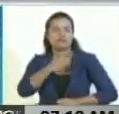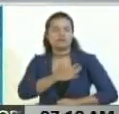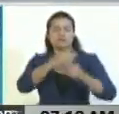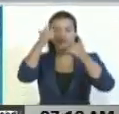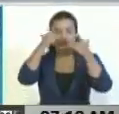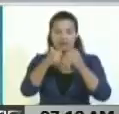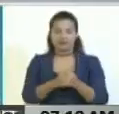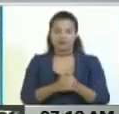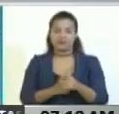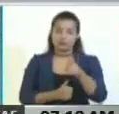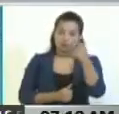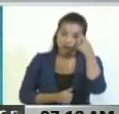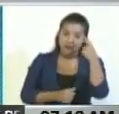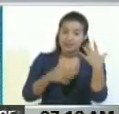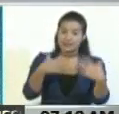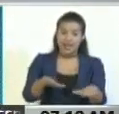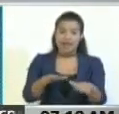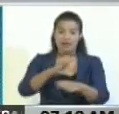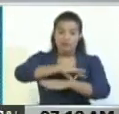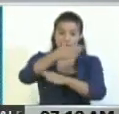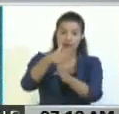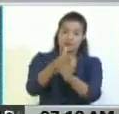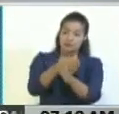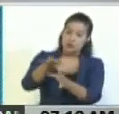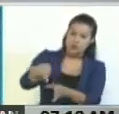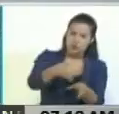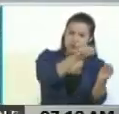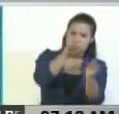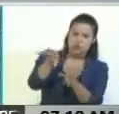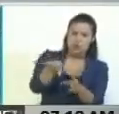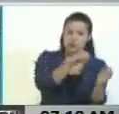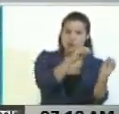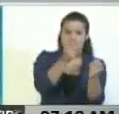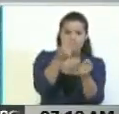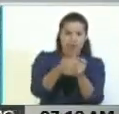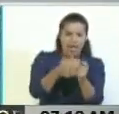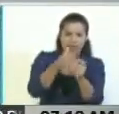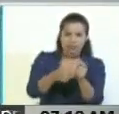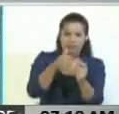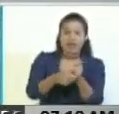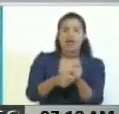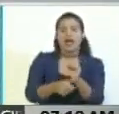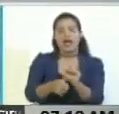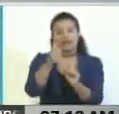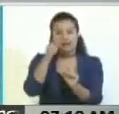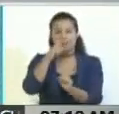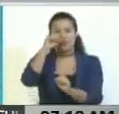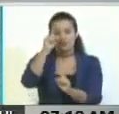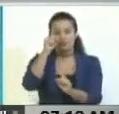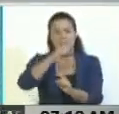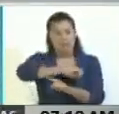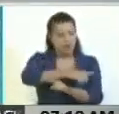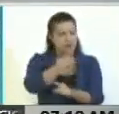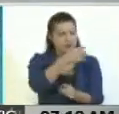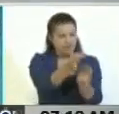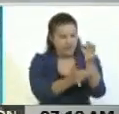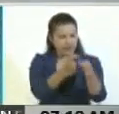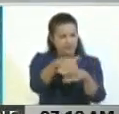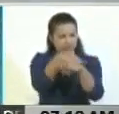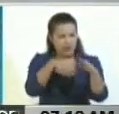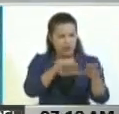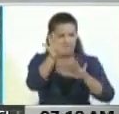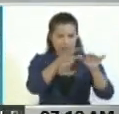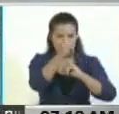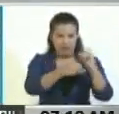alta denominación, tal como por instrucciones mías explicó ayer el ministro de Relaciones Interiores, es uno de los mecanismos que han empleado el imperialismo y